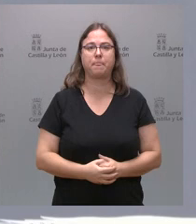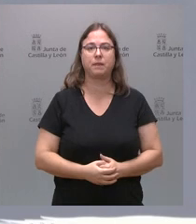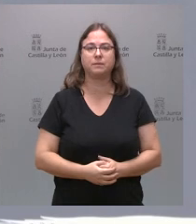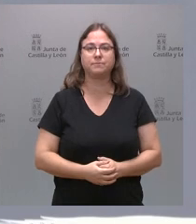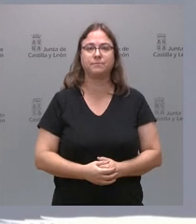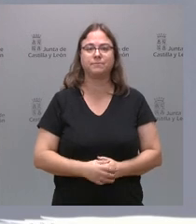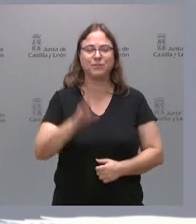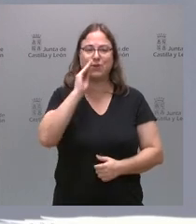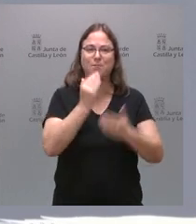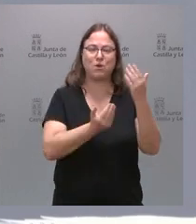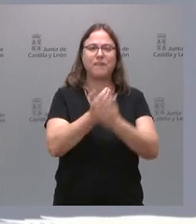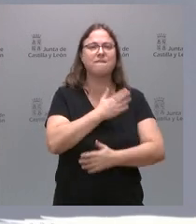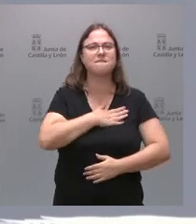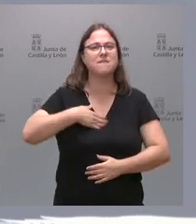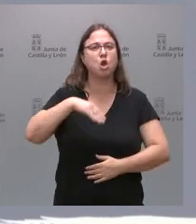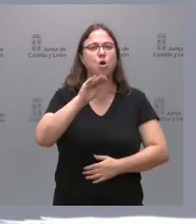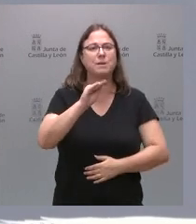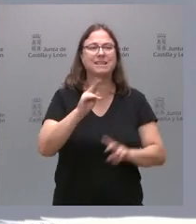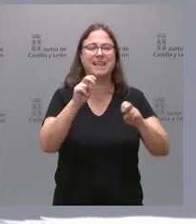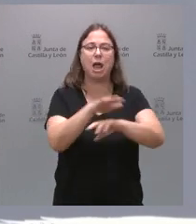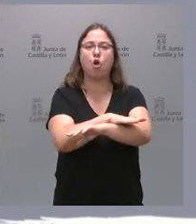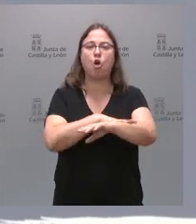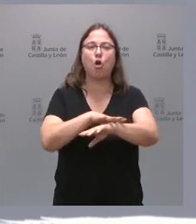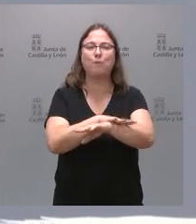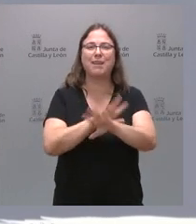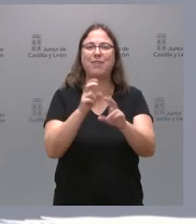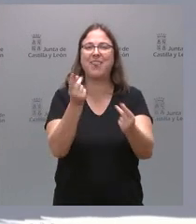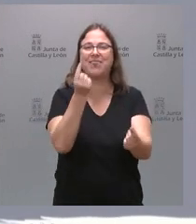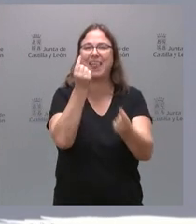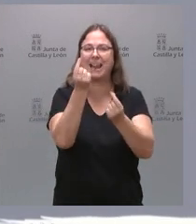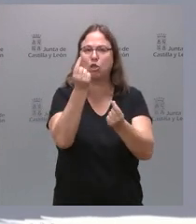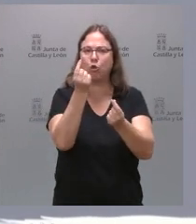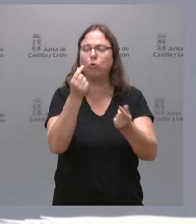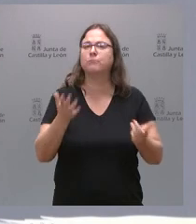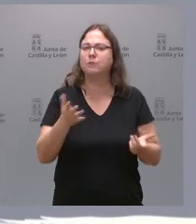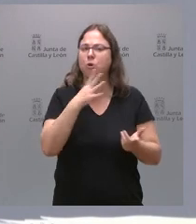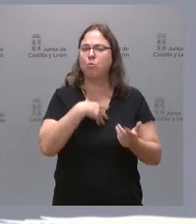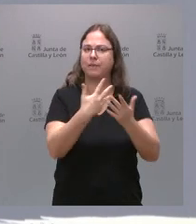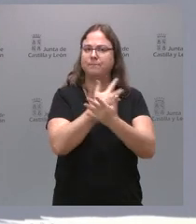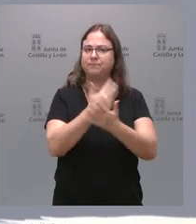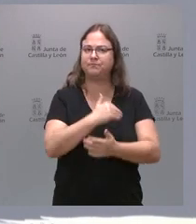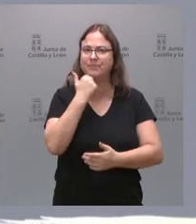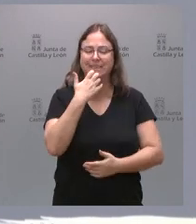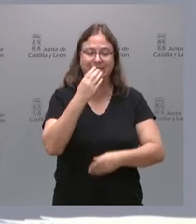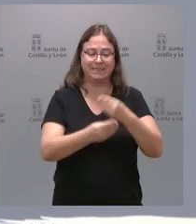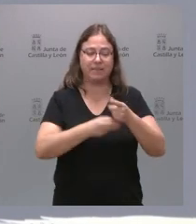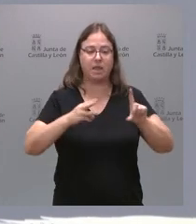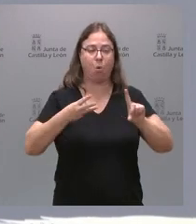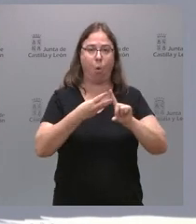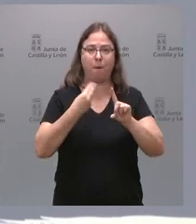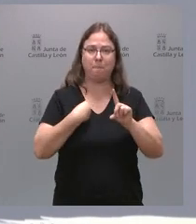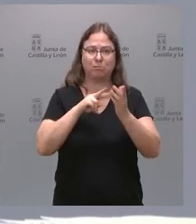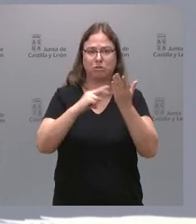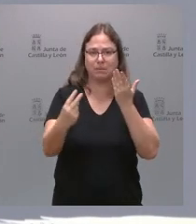Hola buenos días yo quería preguntarle por lo del gobierno del dato no sé si nos puede concretar un poco si se va a hacer en la misma página de transparencia